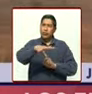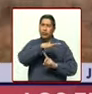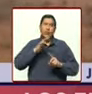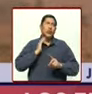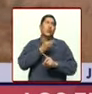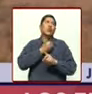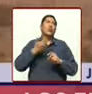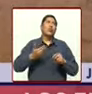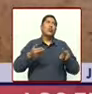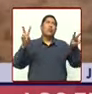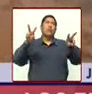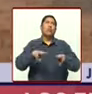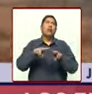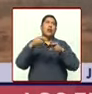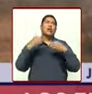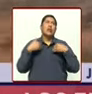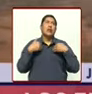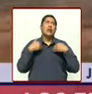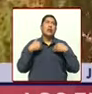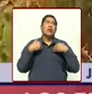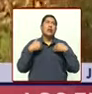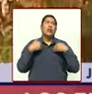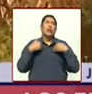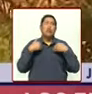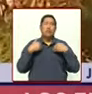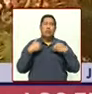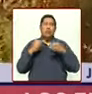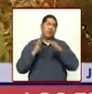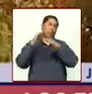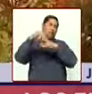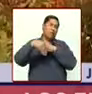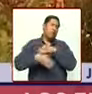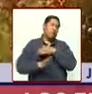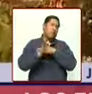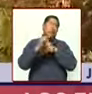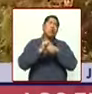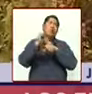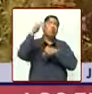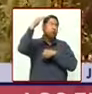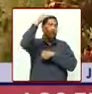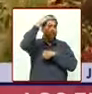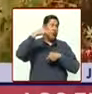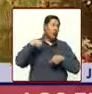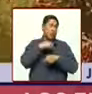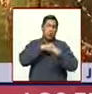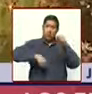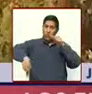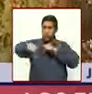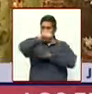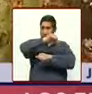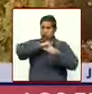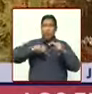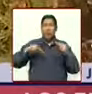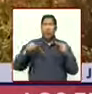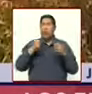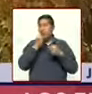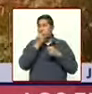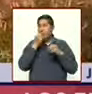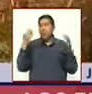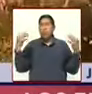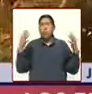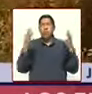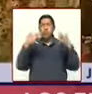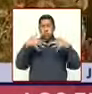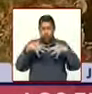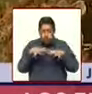nuestra zona de valles que tenemos, de los cañadones y las cordilleras de las cuales estamos rodeados, la humareda se